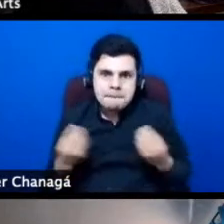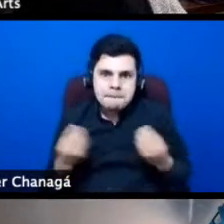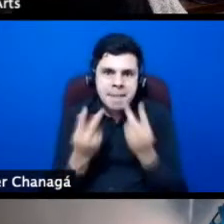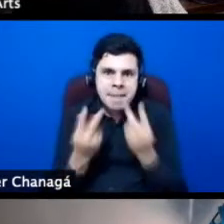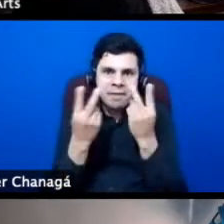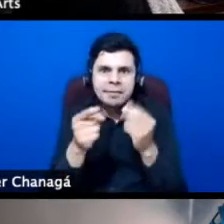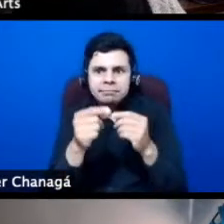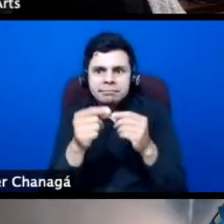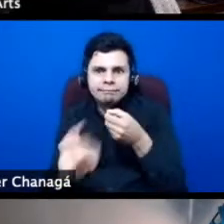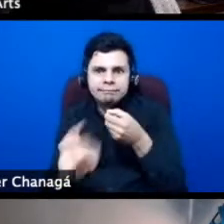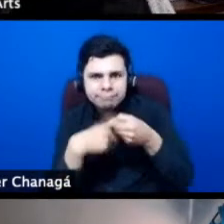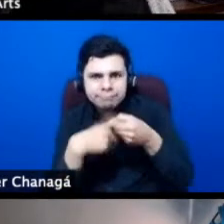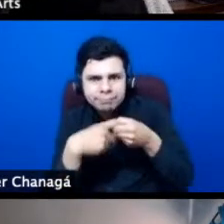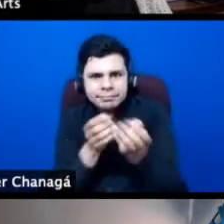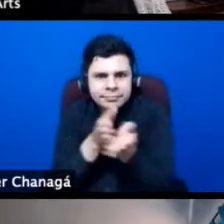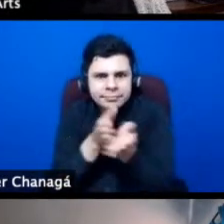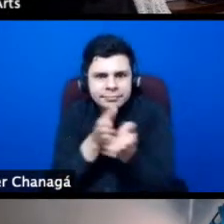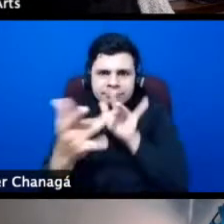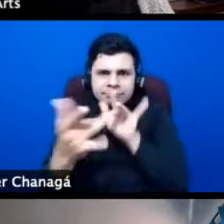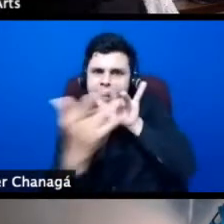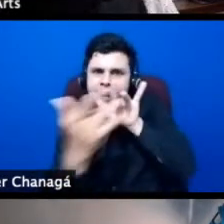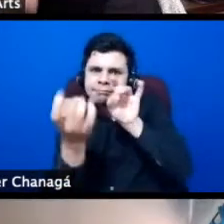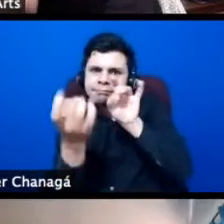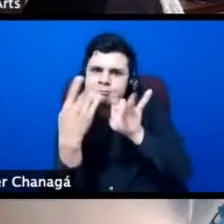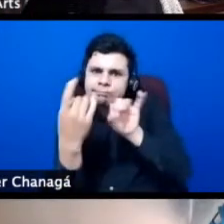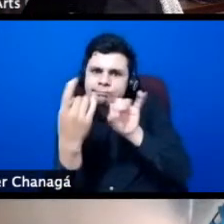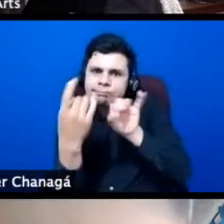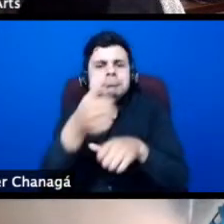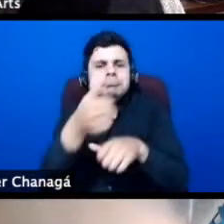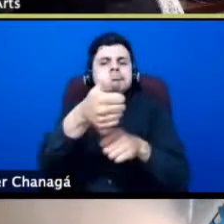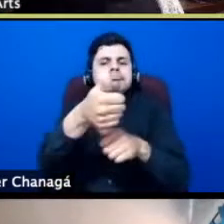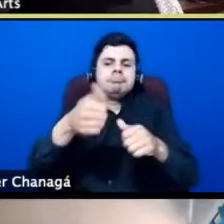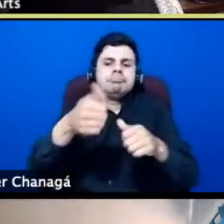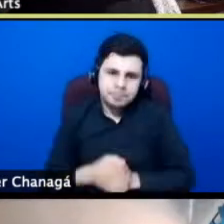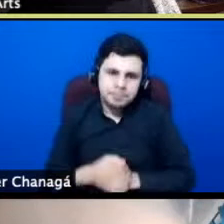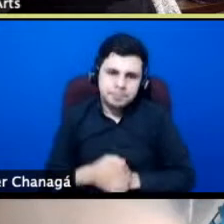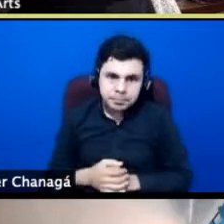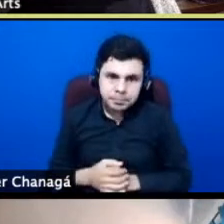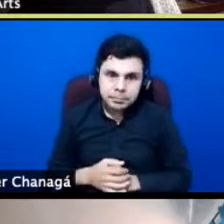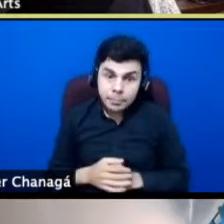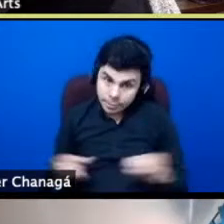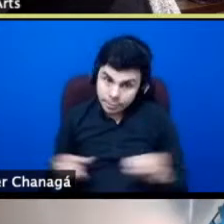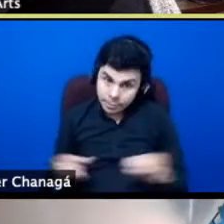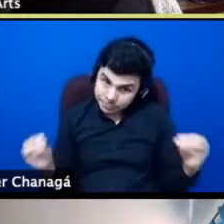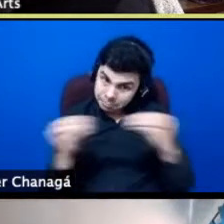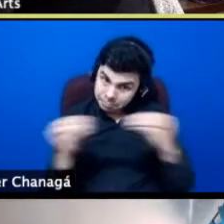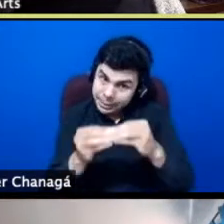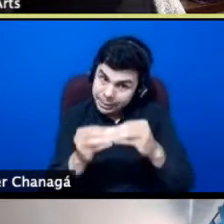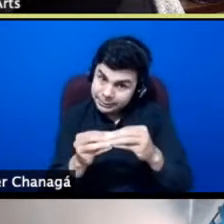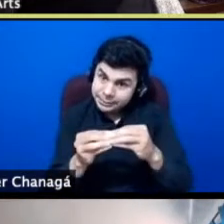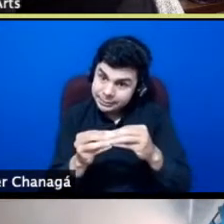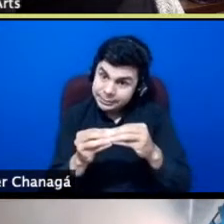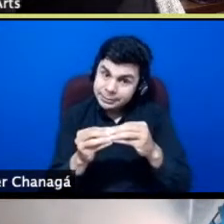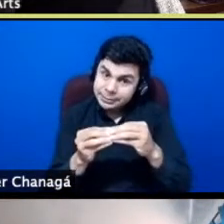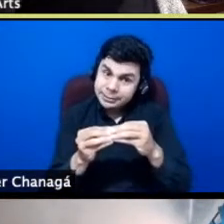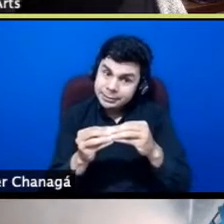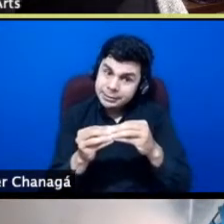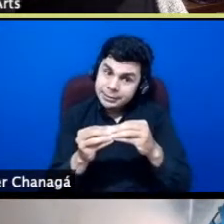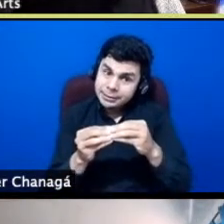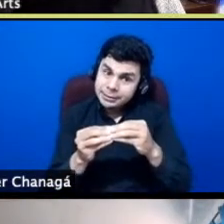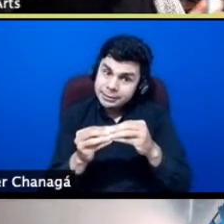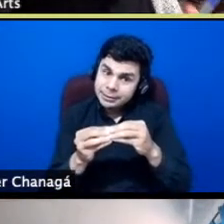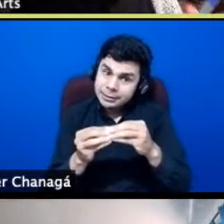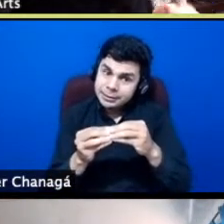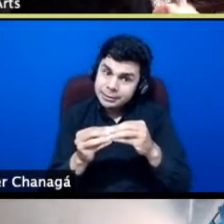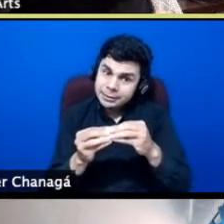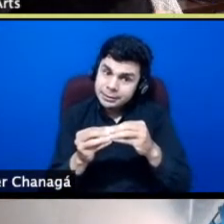estamos diciendo muy atentamente. Y también la invitación es para las personas. También es la invitación para las personas